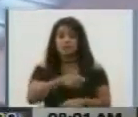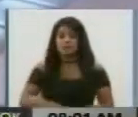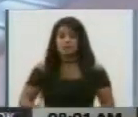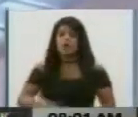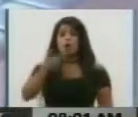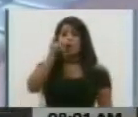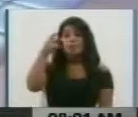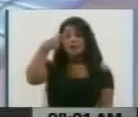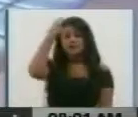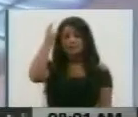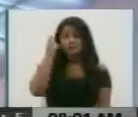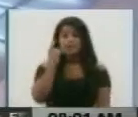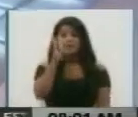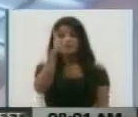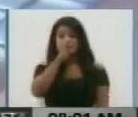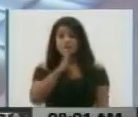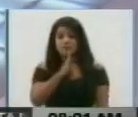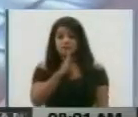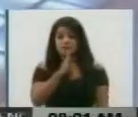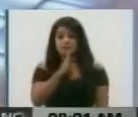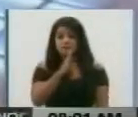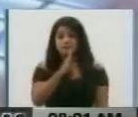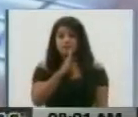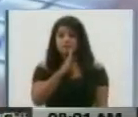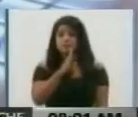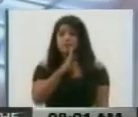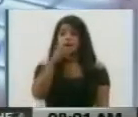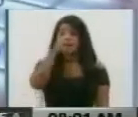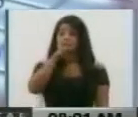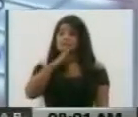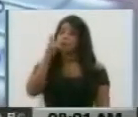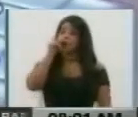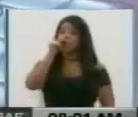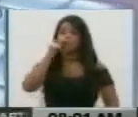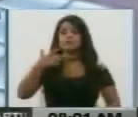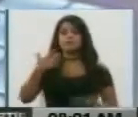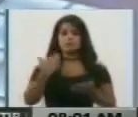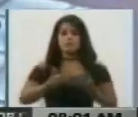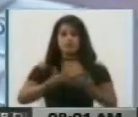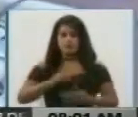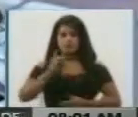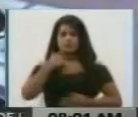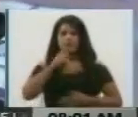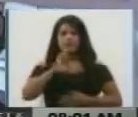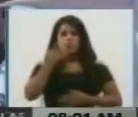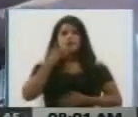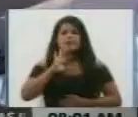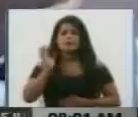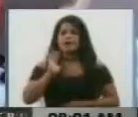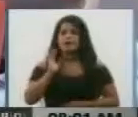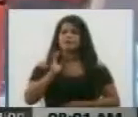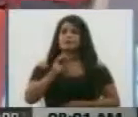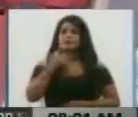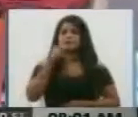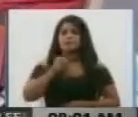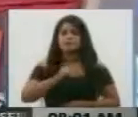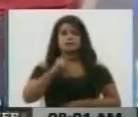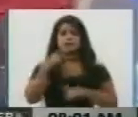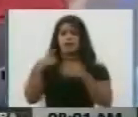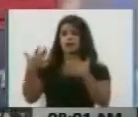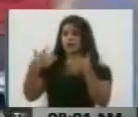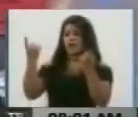de Brasil, hay evidencia de que tiene trato con la